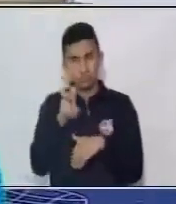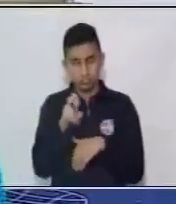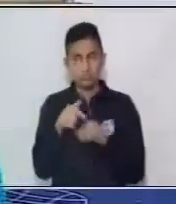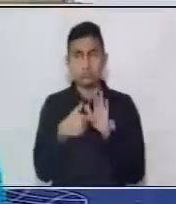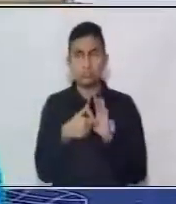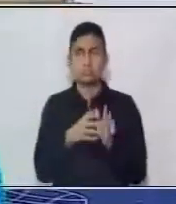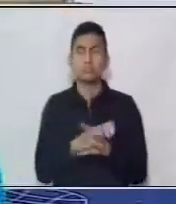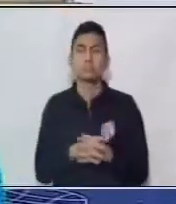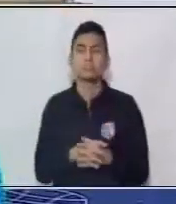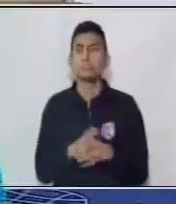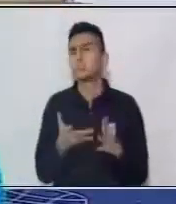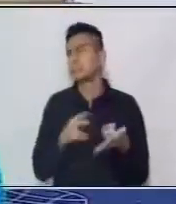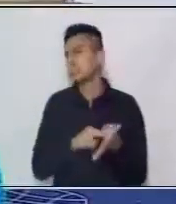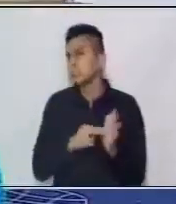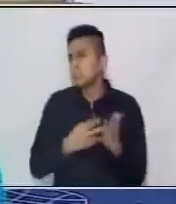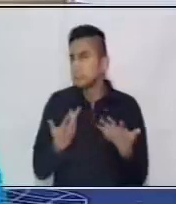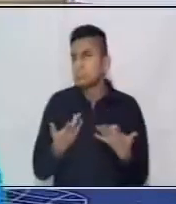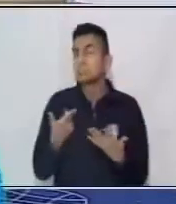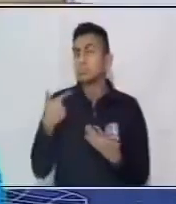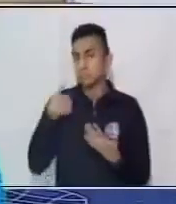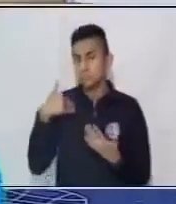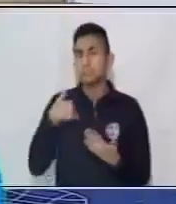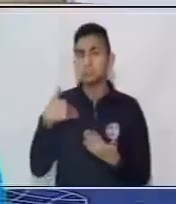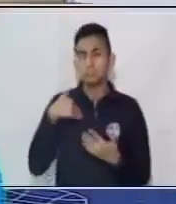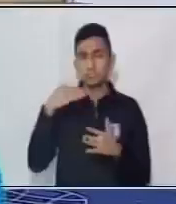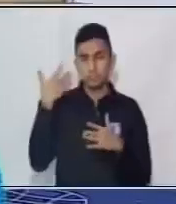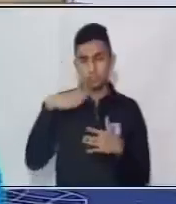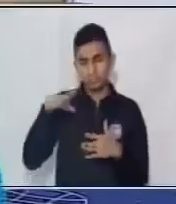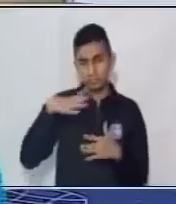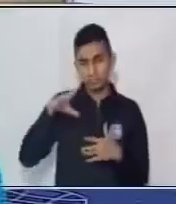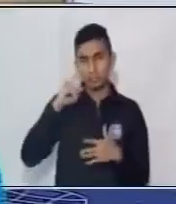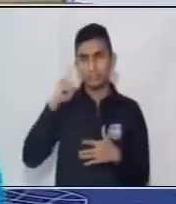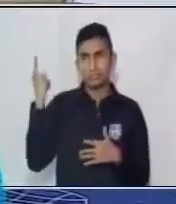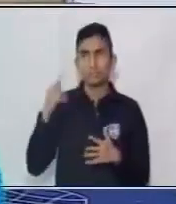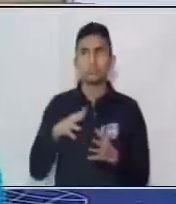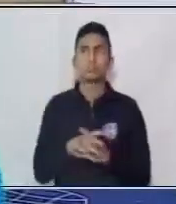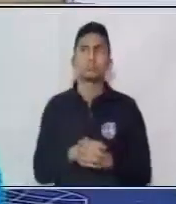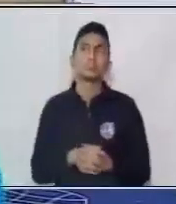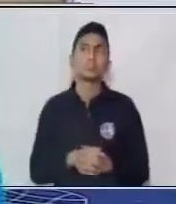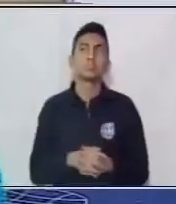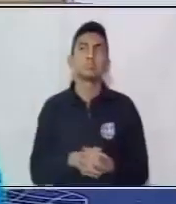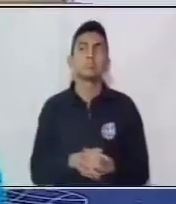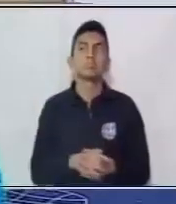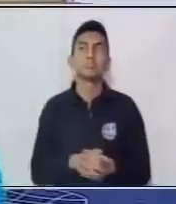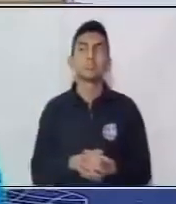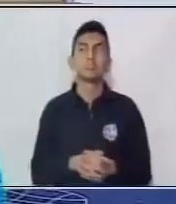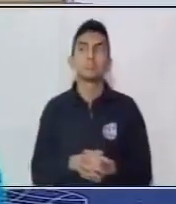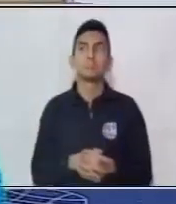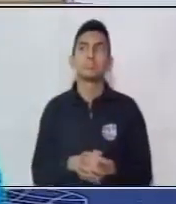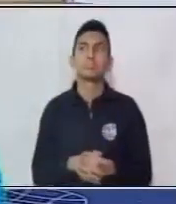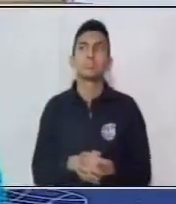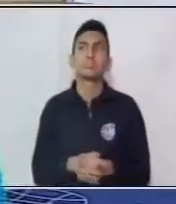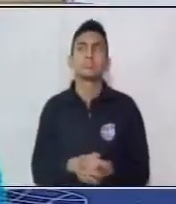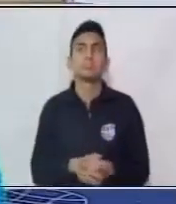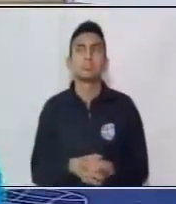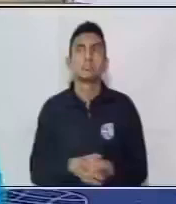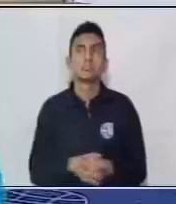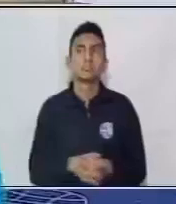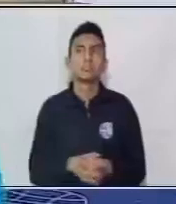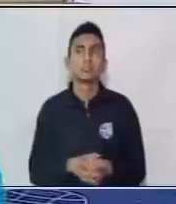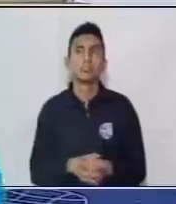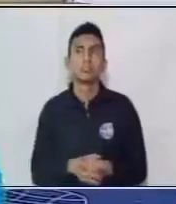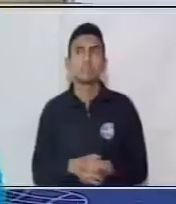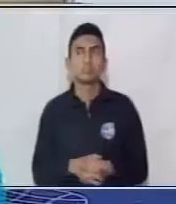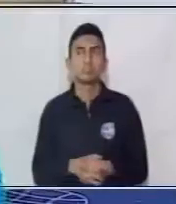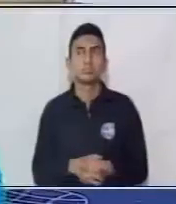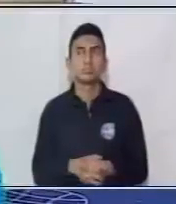haber. ¿Qué quiere decir esto? Yo acá tengo unos ejemplos. Y agarré como